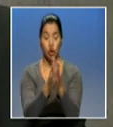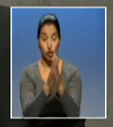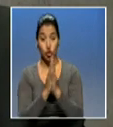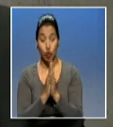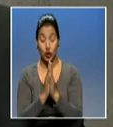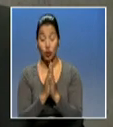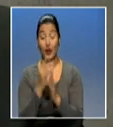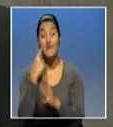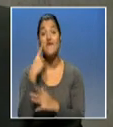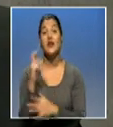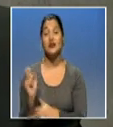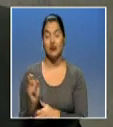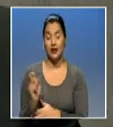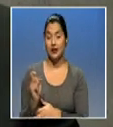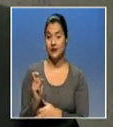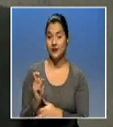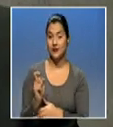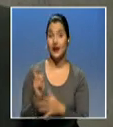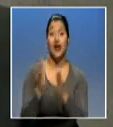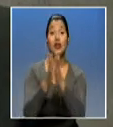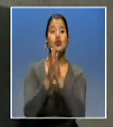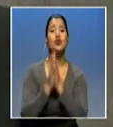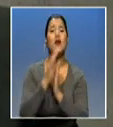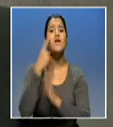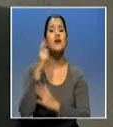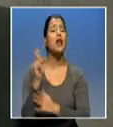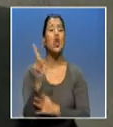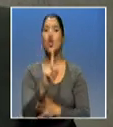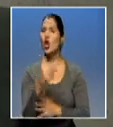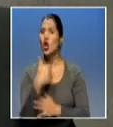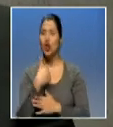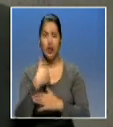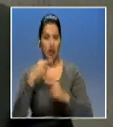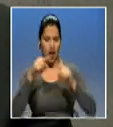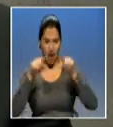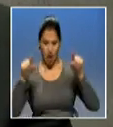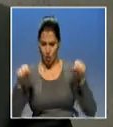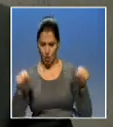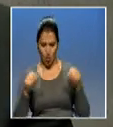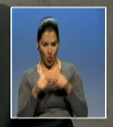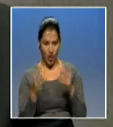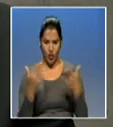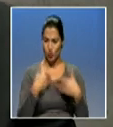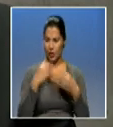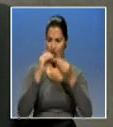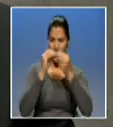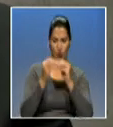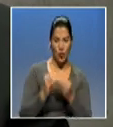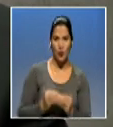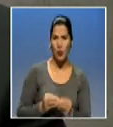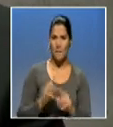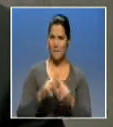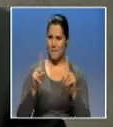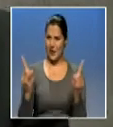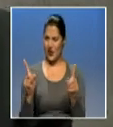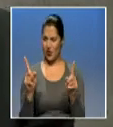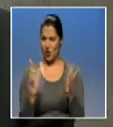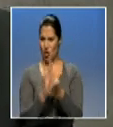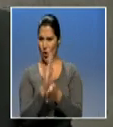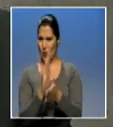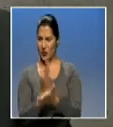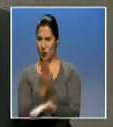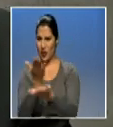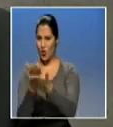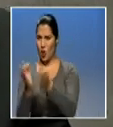la solicitud de la Fiscalía no tiene ni cuadros, ni cifras, ni datos, y la resolución del juez está llena de cuadros, cifras y datos que no están